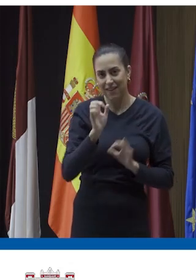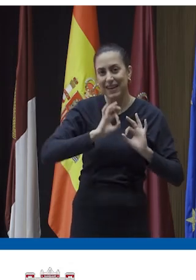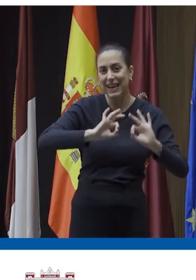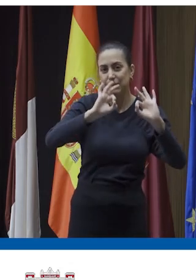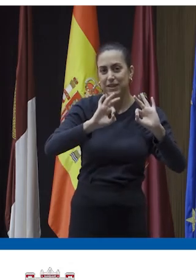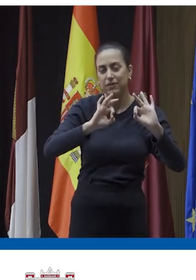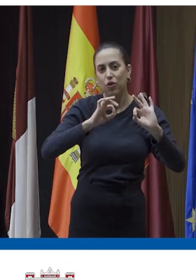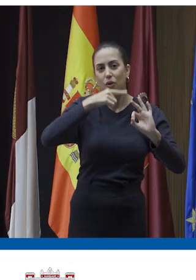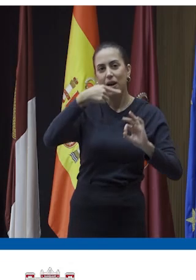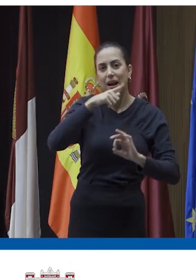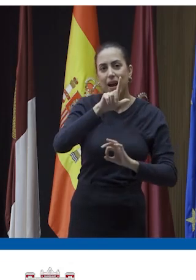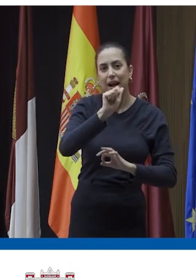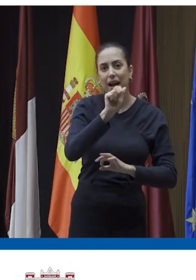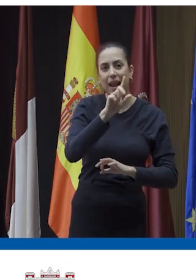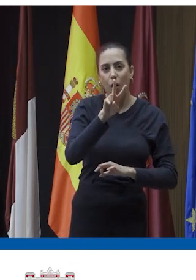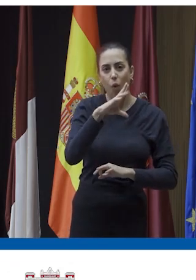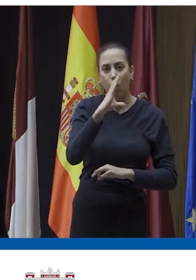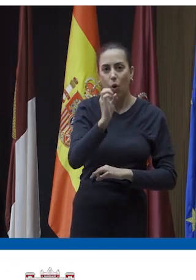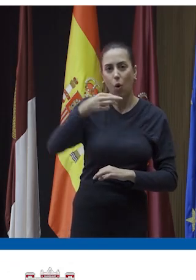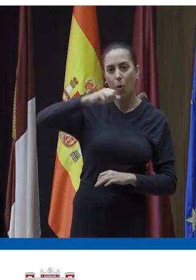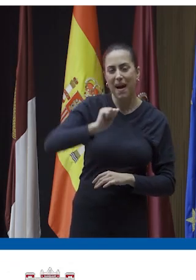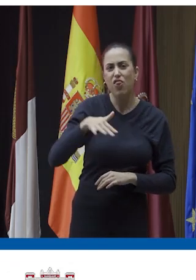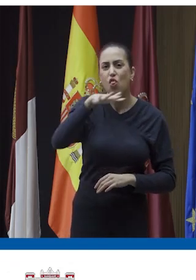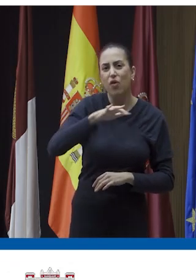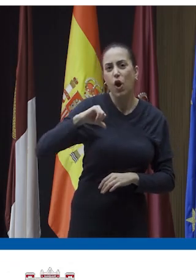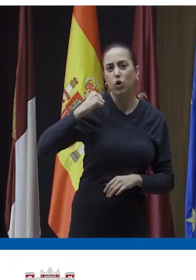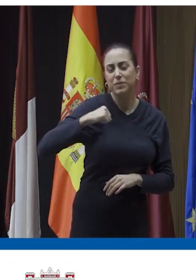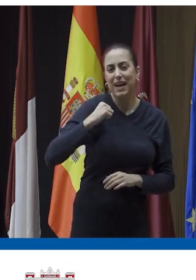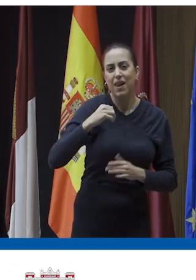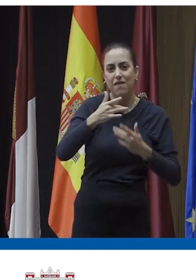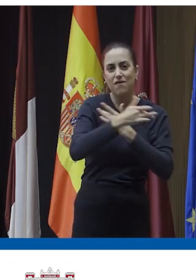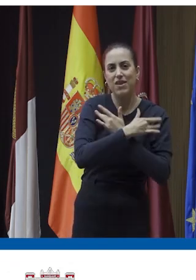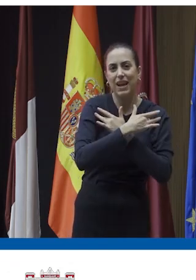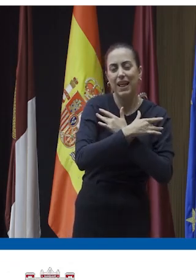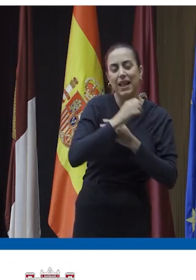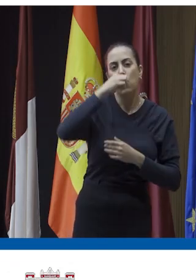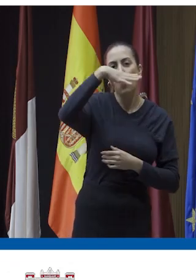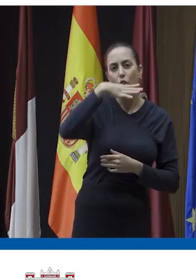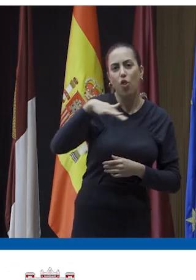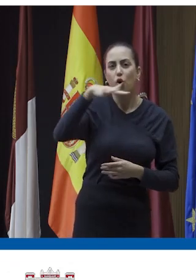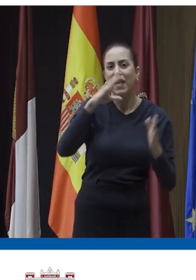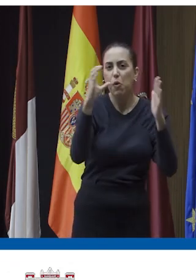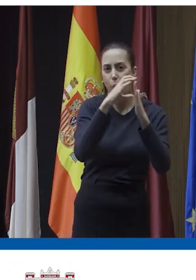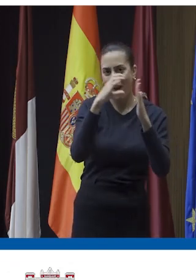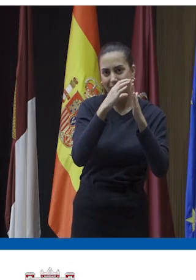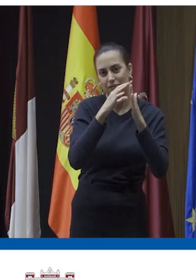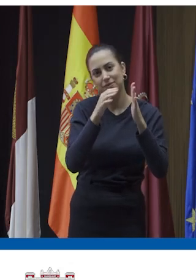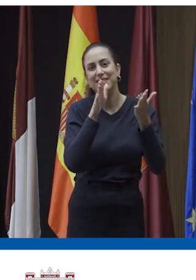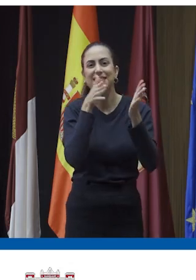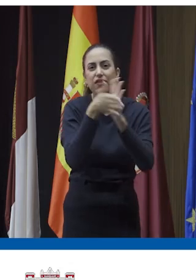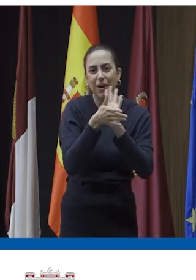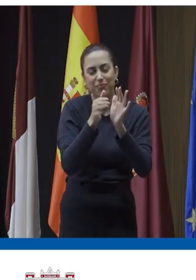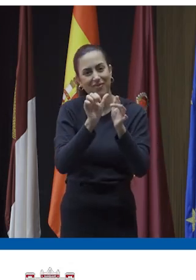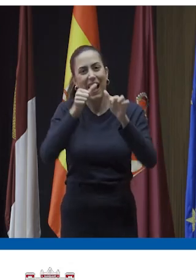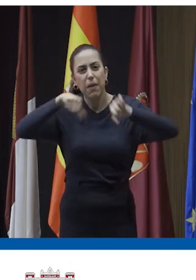en glaucoma es en el Hospital Virgen de la Luz, en Cuenca, no en Albacete, como venía recogido. Bueno,